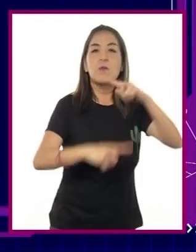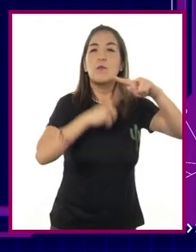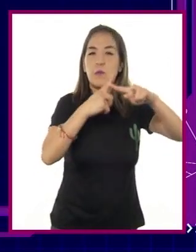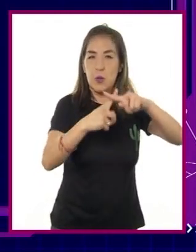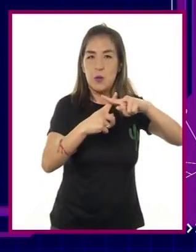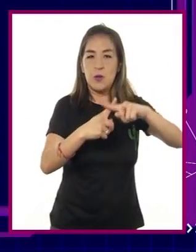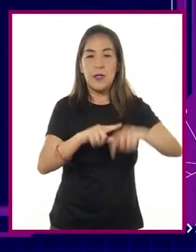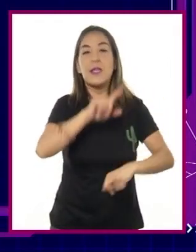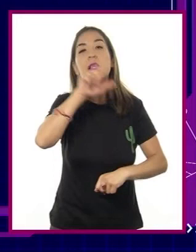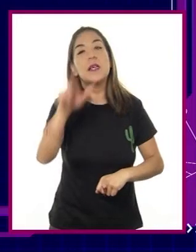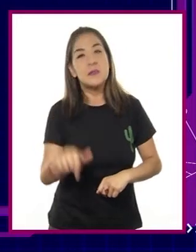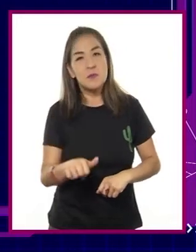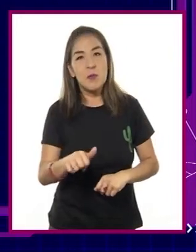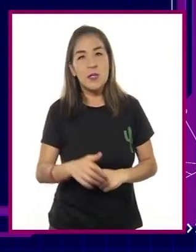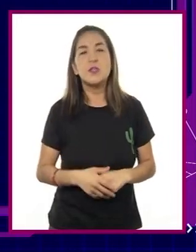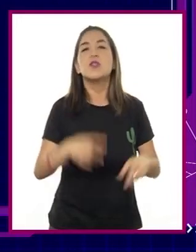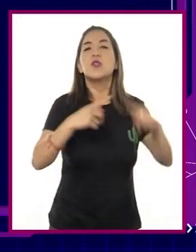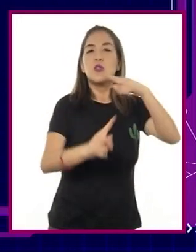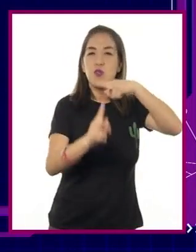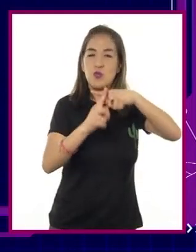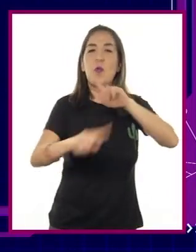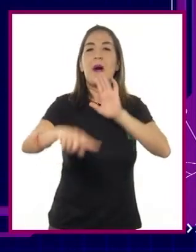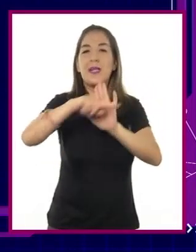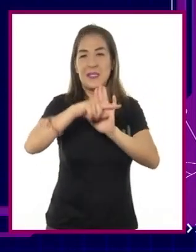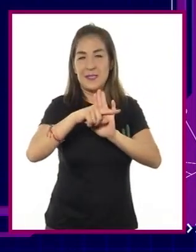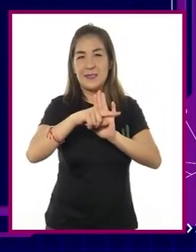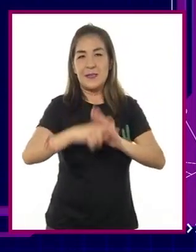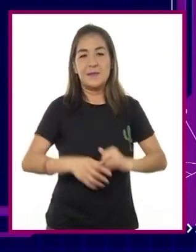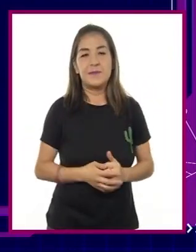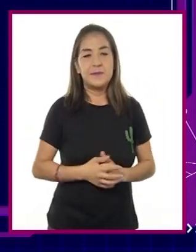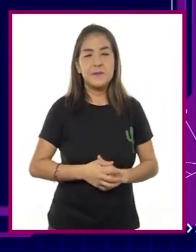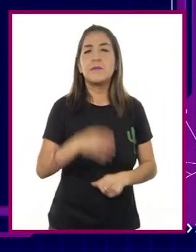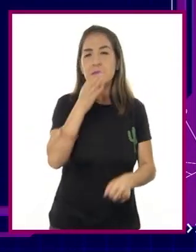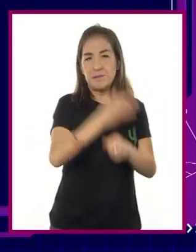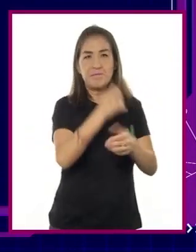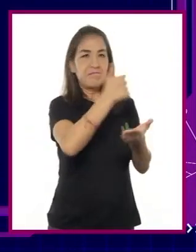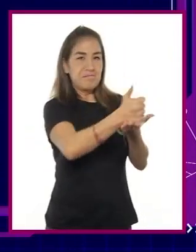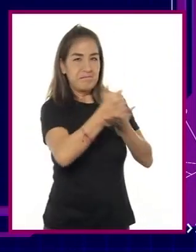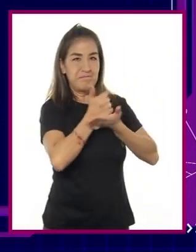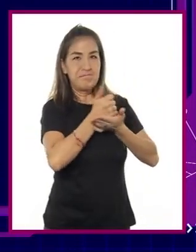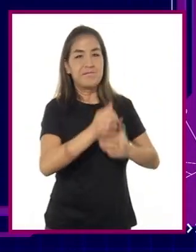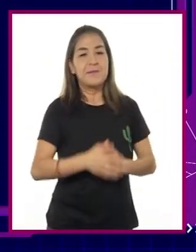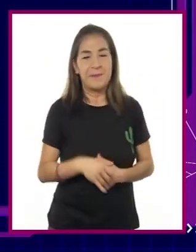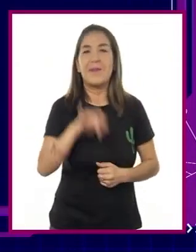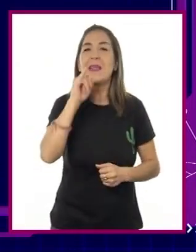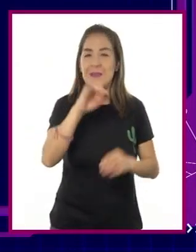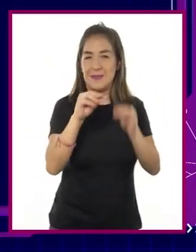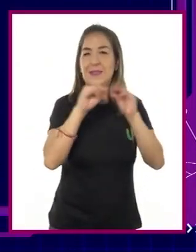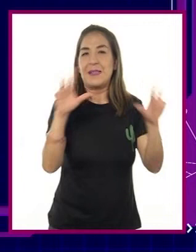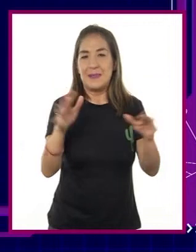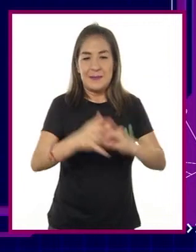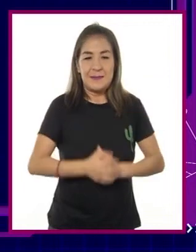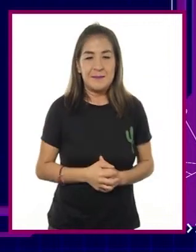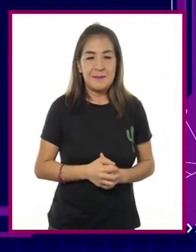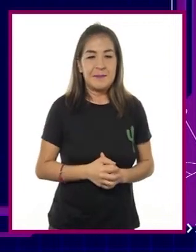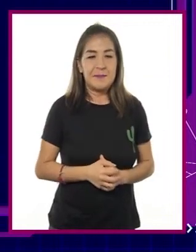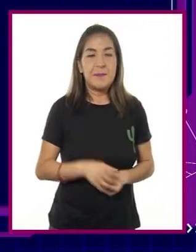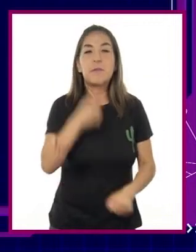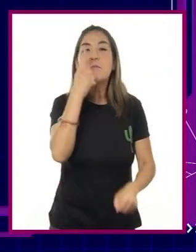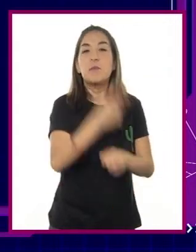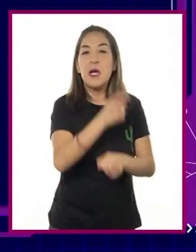multiplicación y posteriormente las sumas y restas correspondientes. ¿Nos ayudas, Leslie? Claro que sí, maestra.